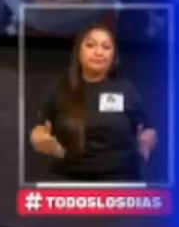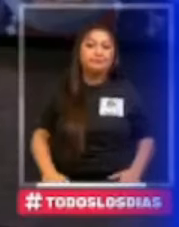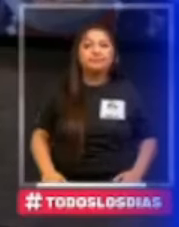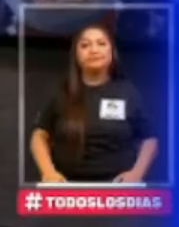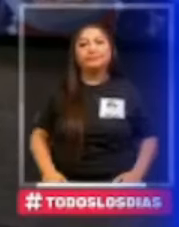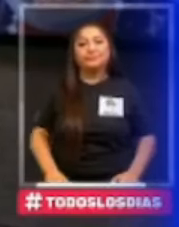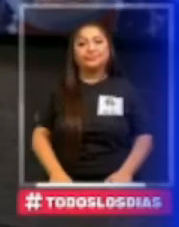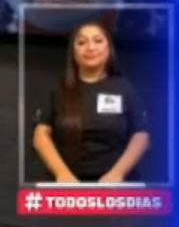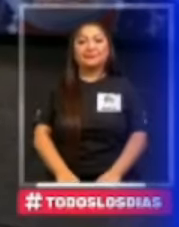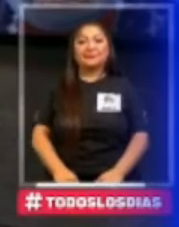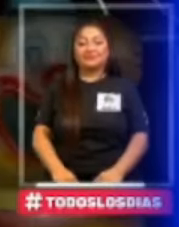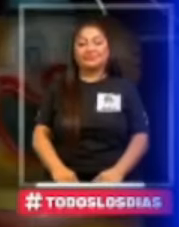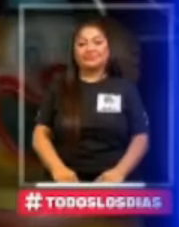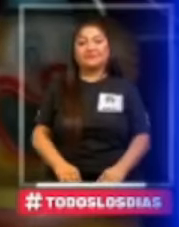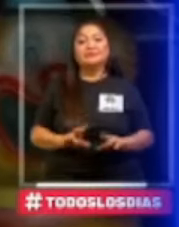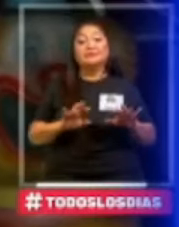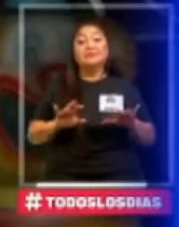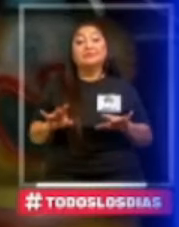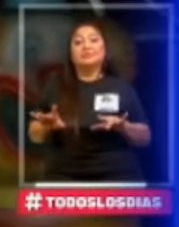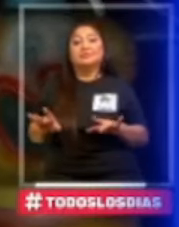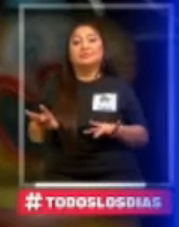obra, por Dios?